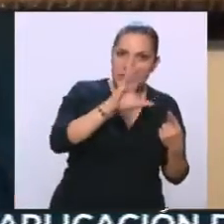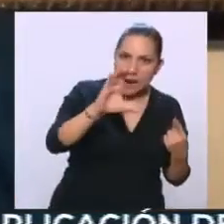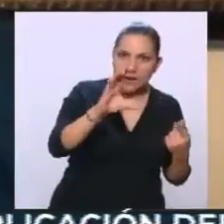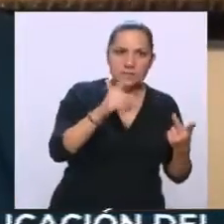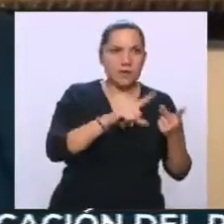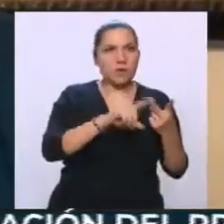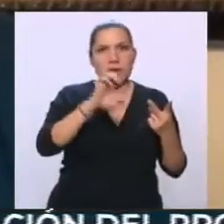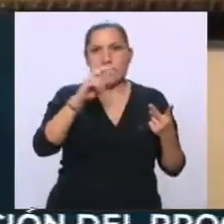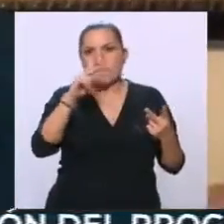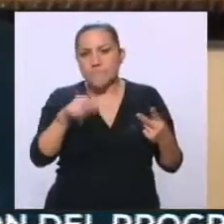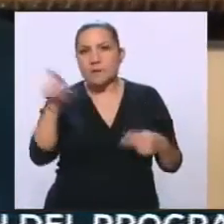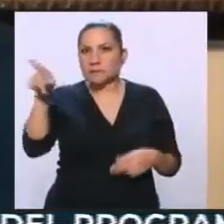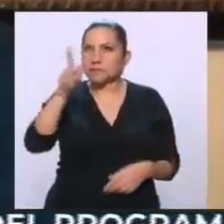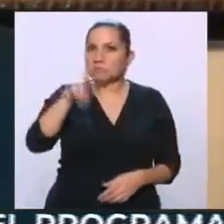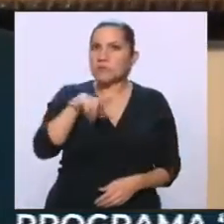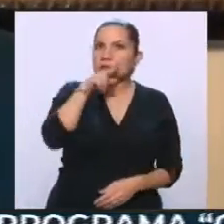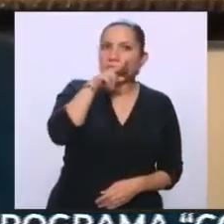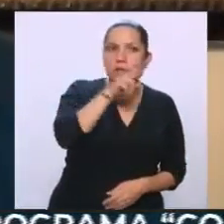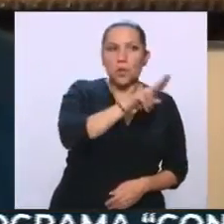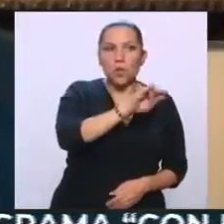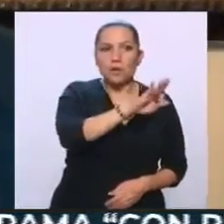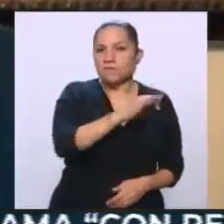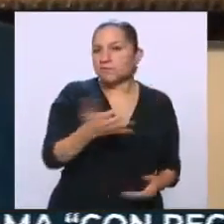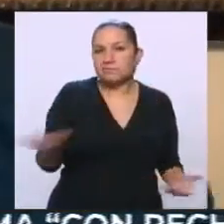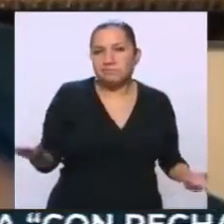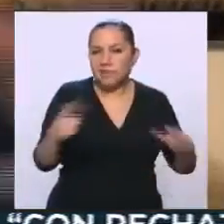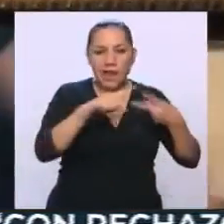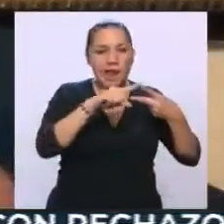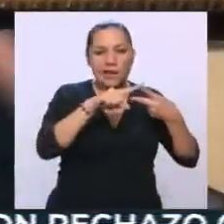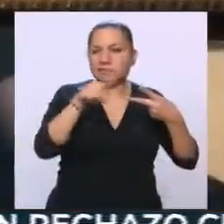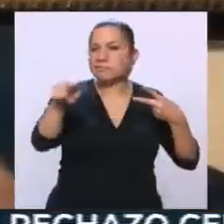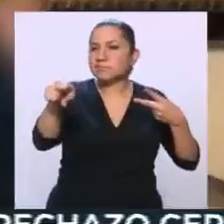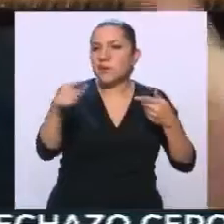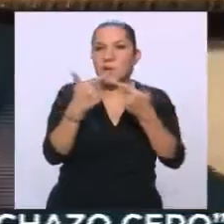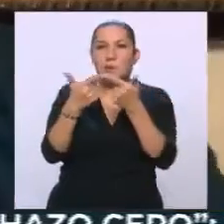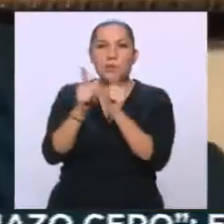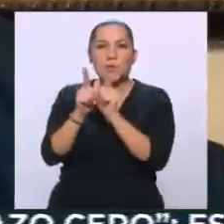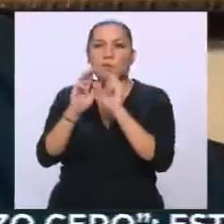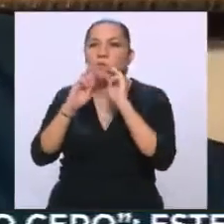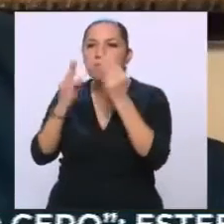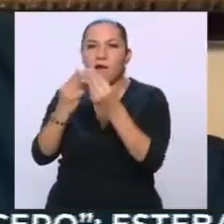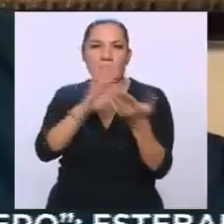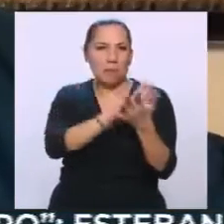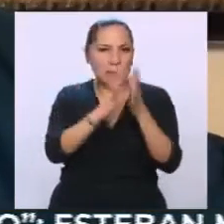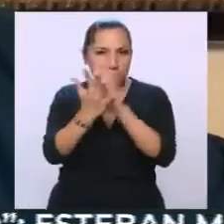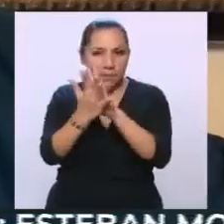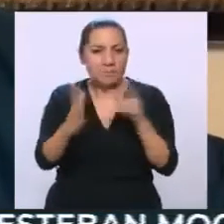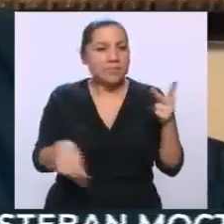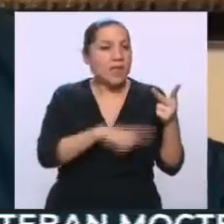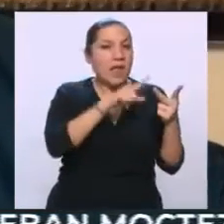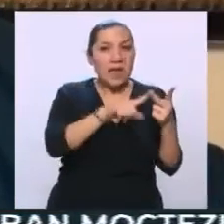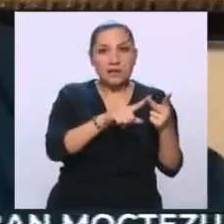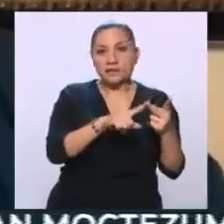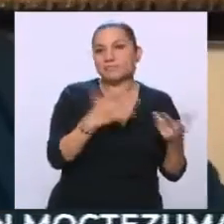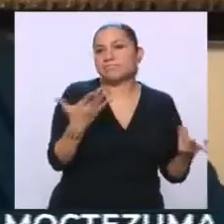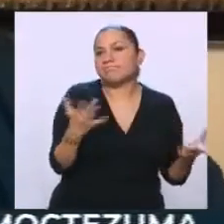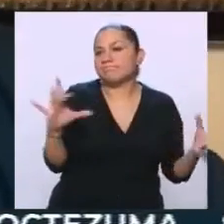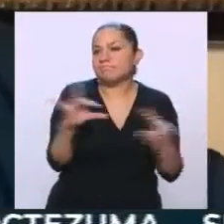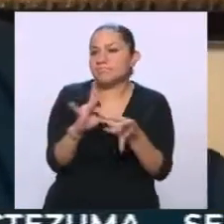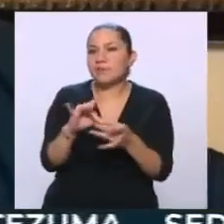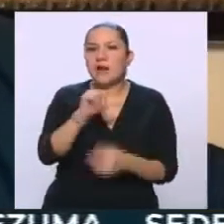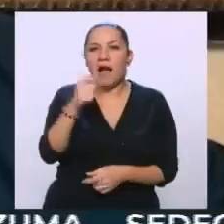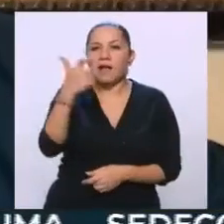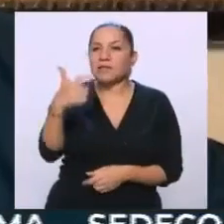si probablemente uno era socio de un cártel y el otro pues está revelando en estas investigaciones que tú mencionas, pues